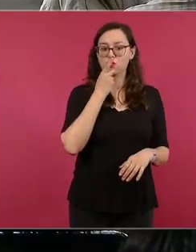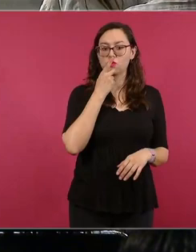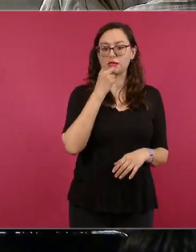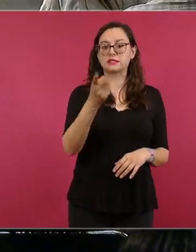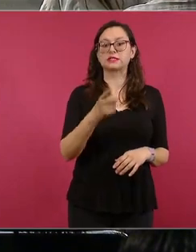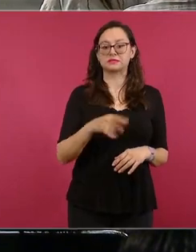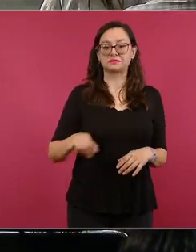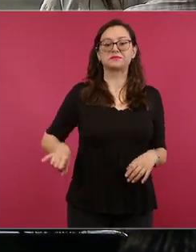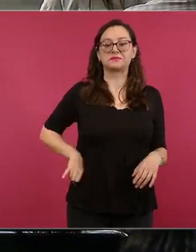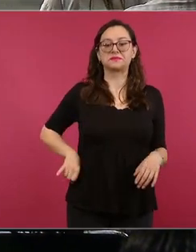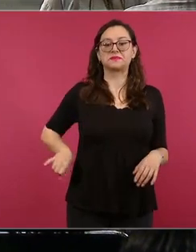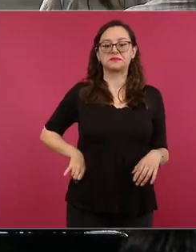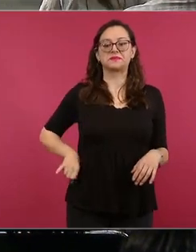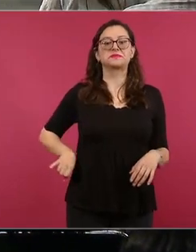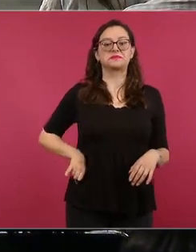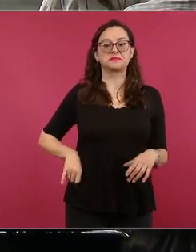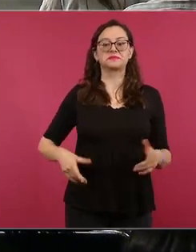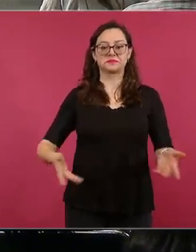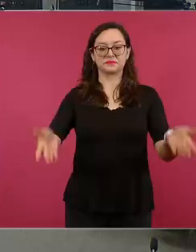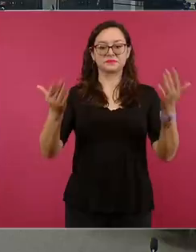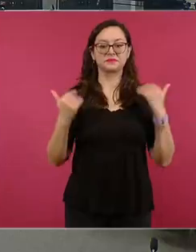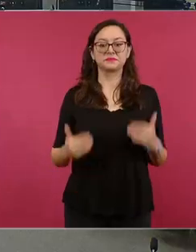Pero sí es interesante. A ver, vamos.